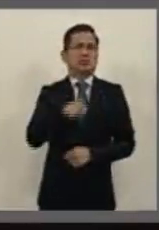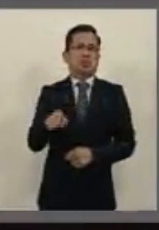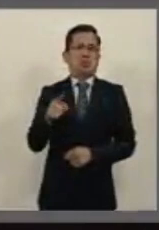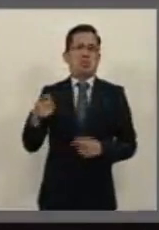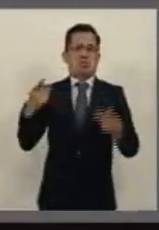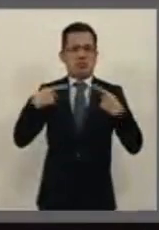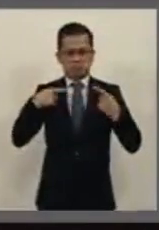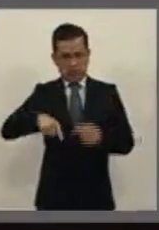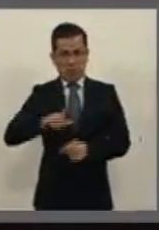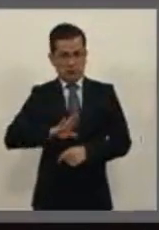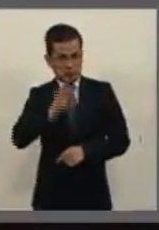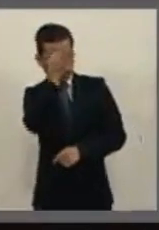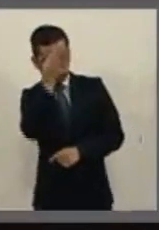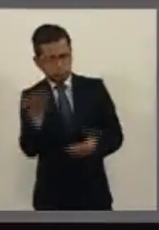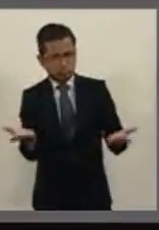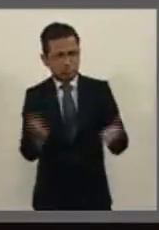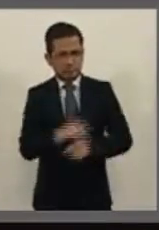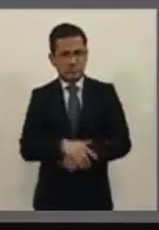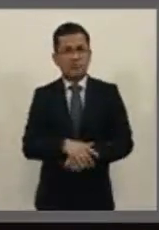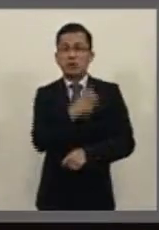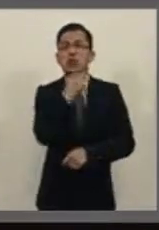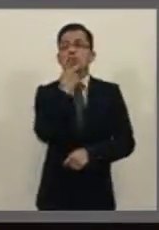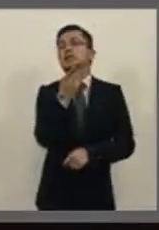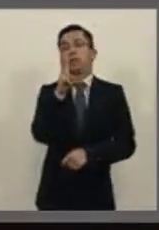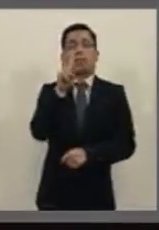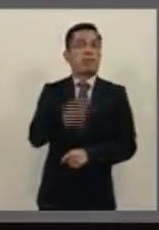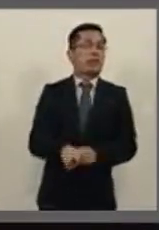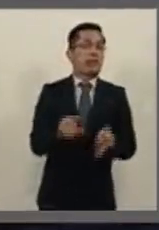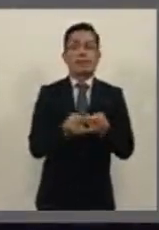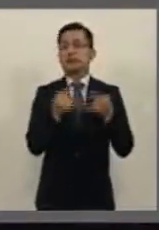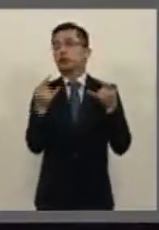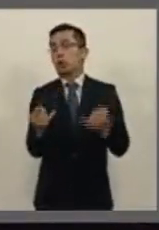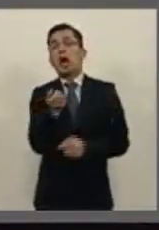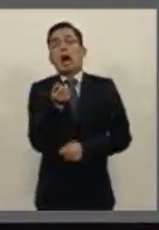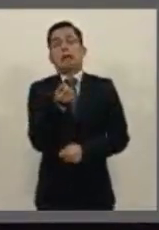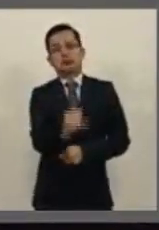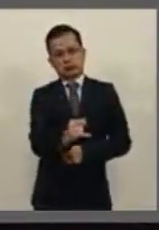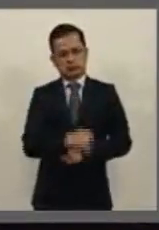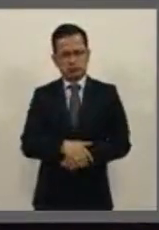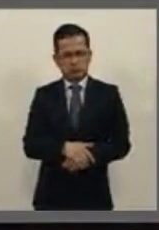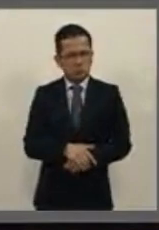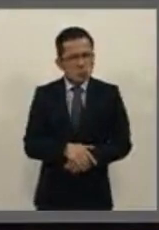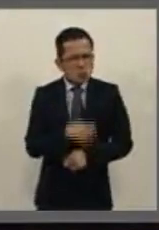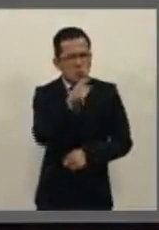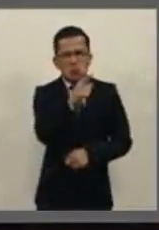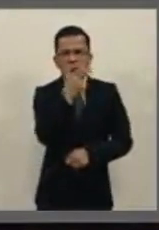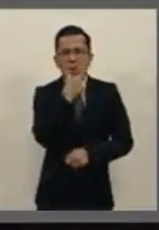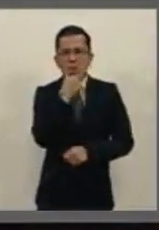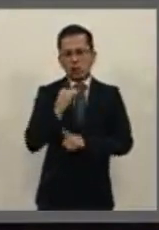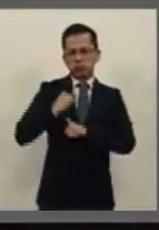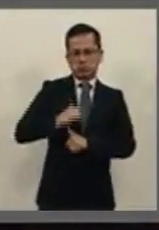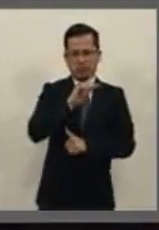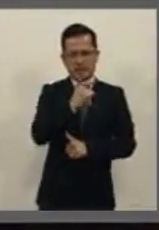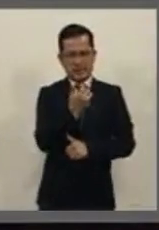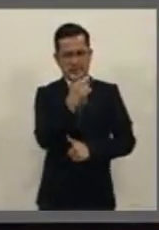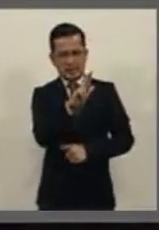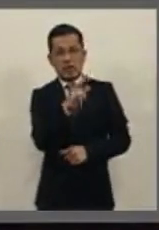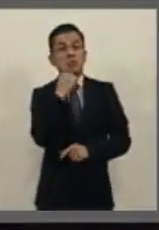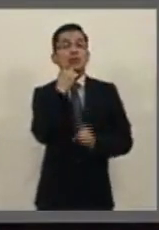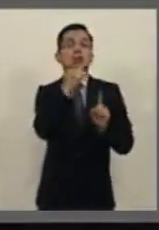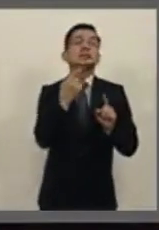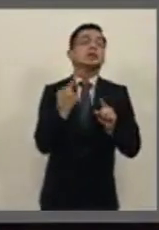pueblo. Esa verdad mal llamada histórica, donde un cansado procurador dijo que los había